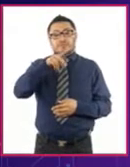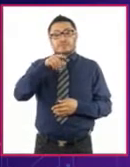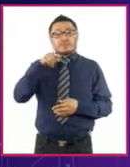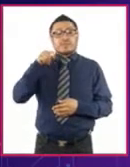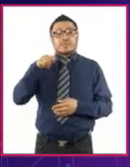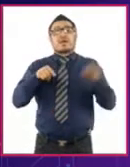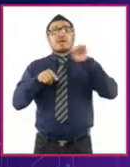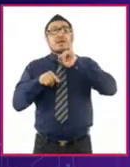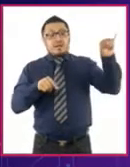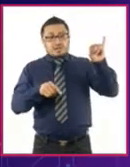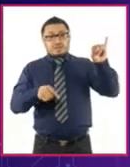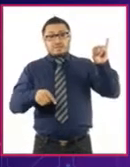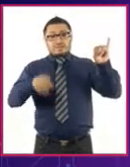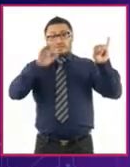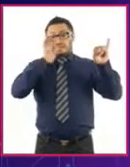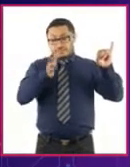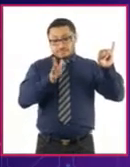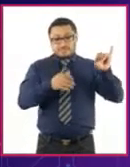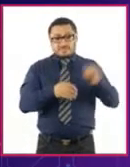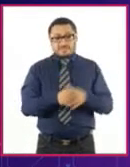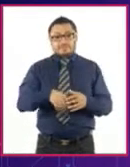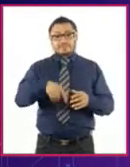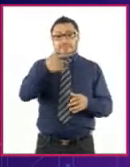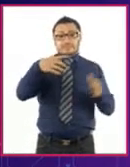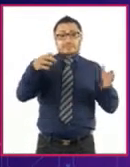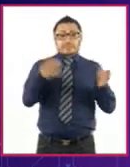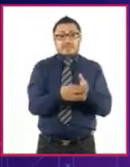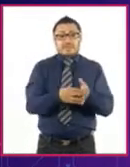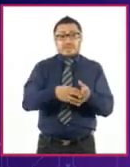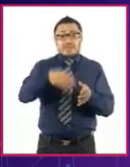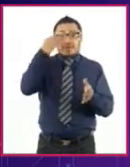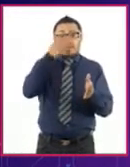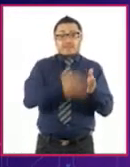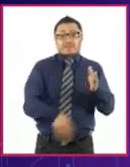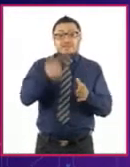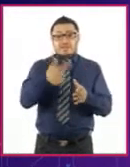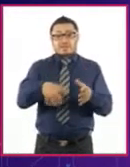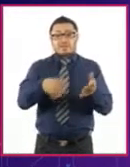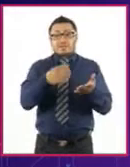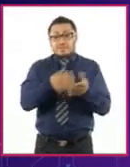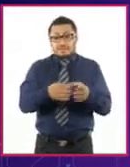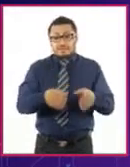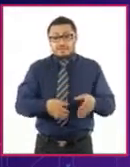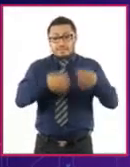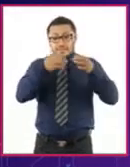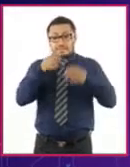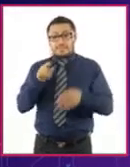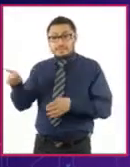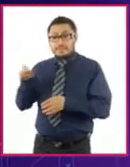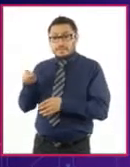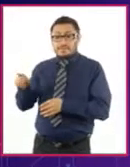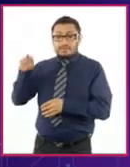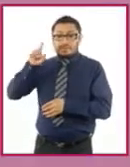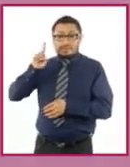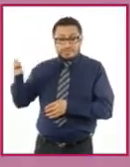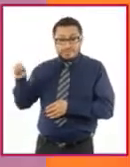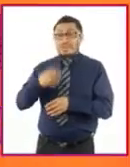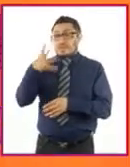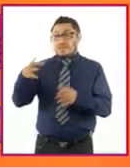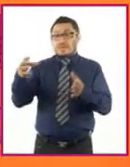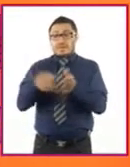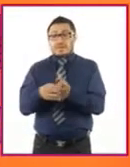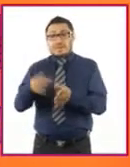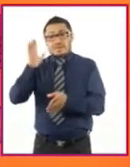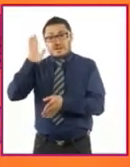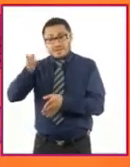guardar 12 latas. A Jaime le faltan 20 latas y ya completó 5 cajas.